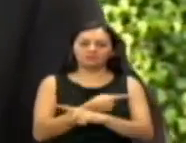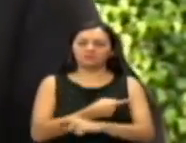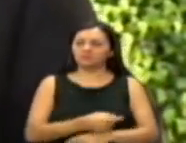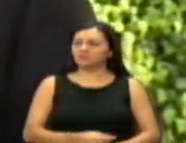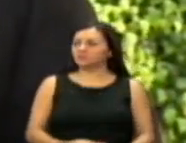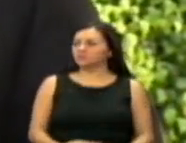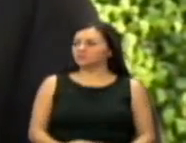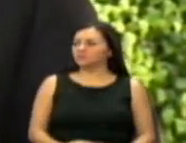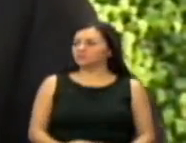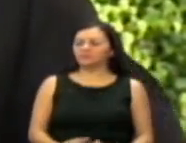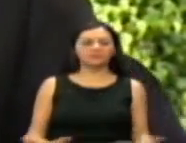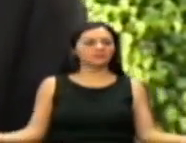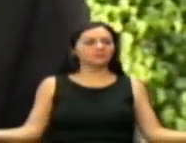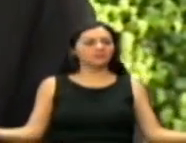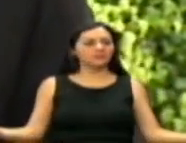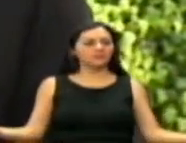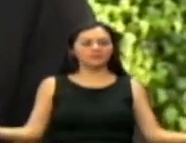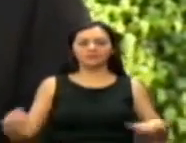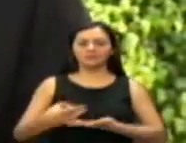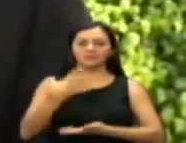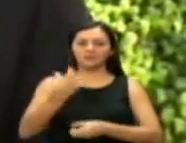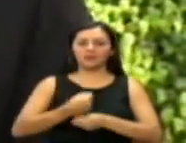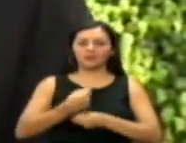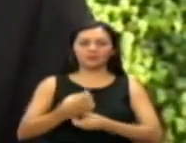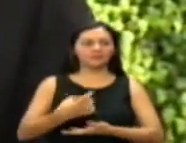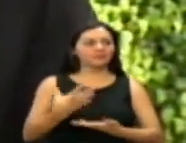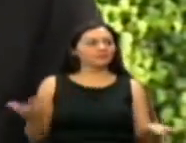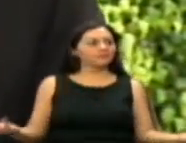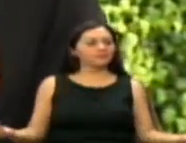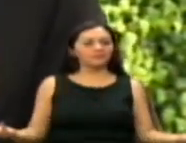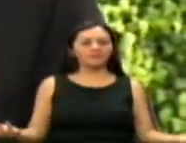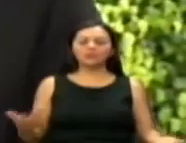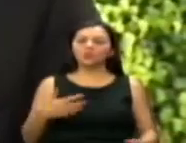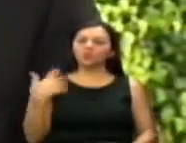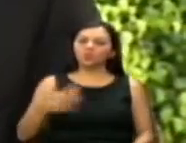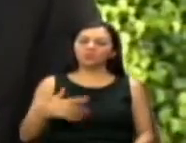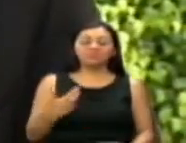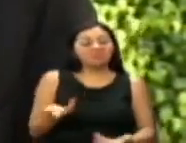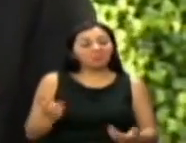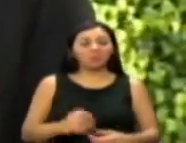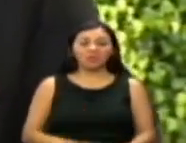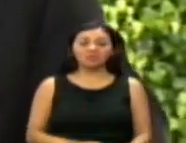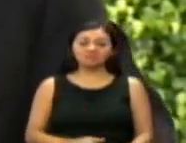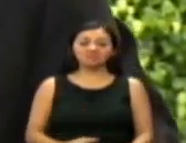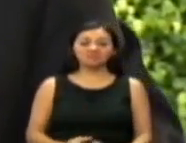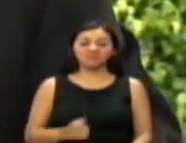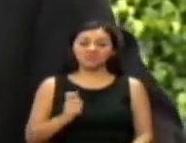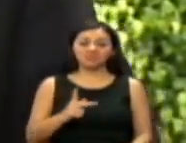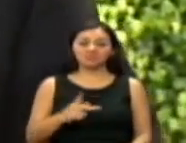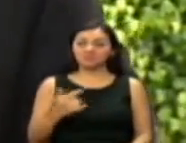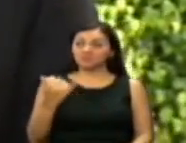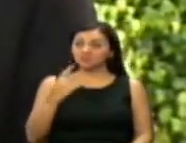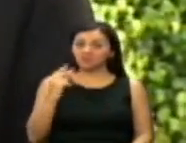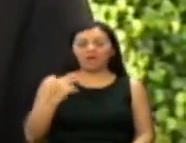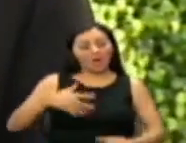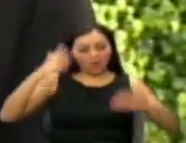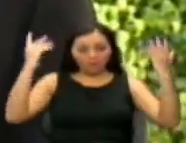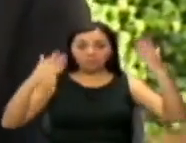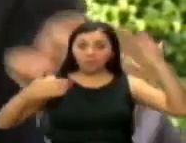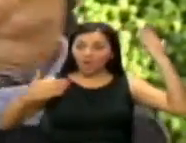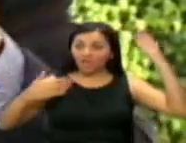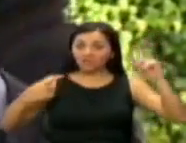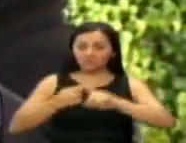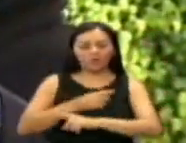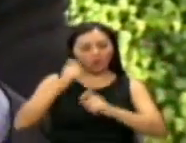vida. O sea, si no me hubieran dicho eso, a la final en este momento continuaría siendo un sencillo profesor de la Universidad de San Francisco de Quito.